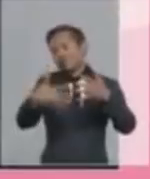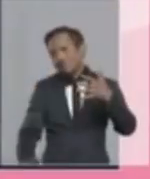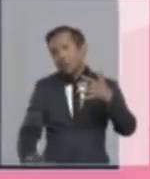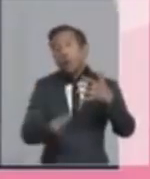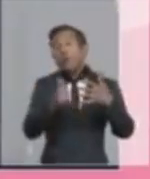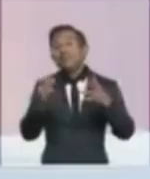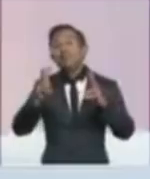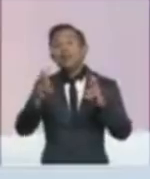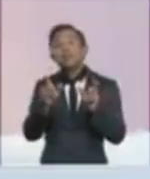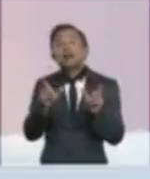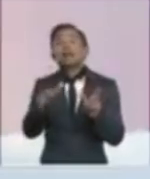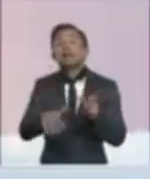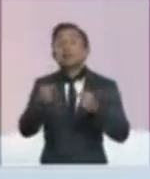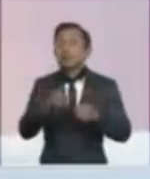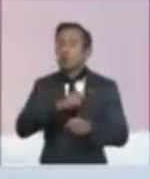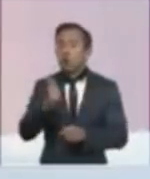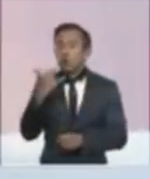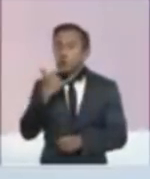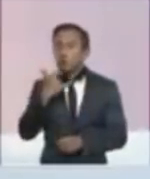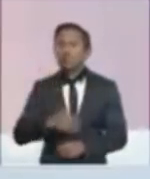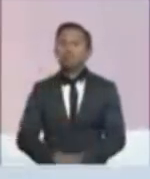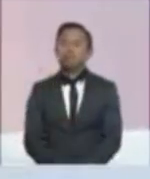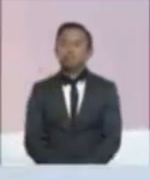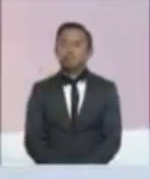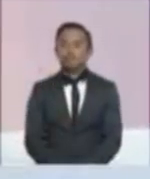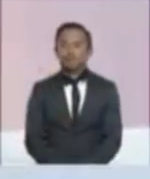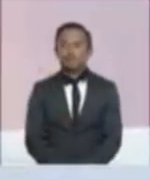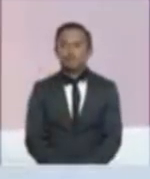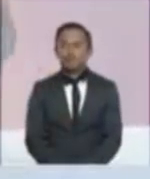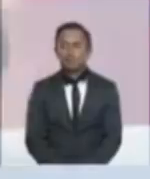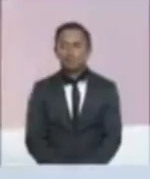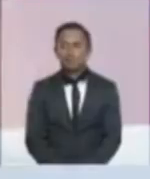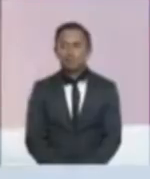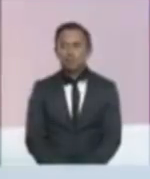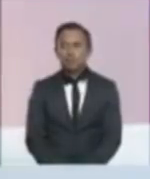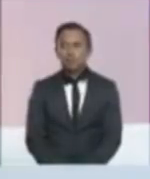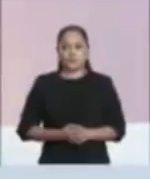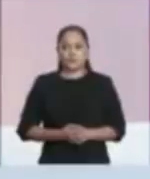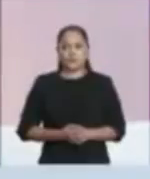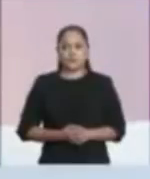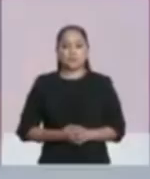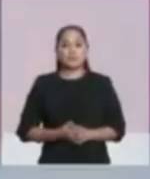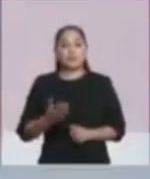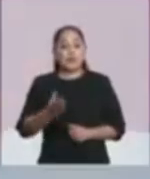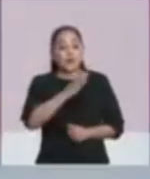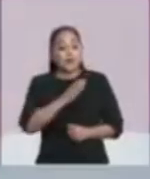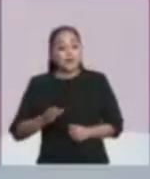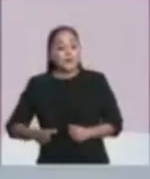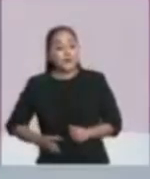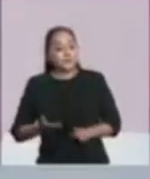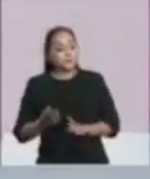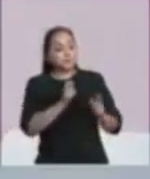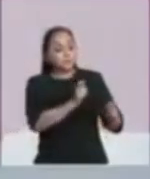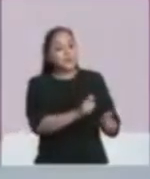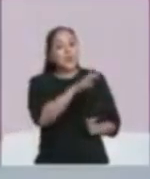mayor esfuerzo. Gracias, candidato Meade. No hay repreguntas de los otros candidatos. Denise. Gracias, gracias, Sergio. La pregunta